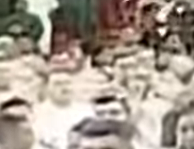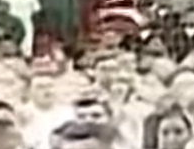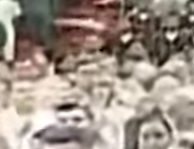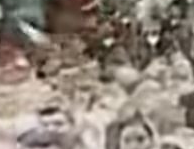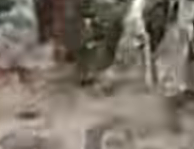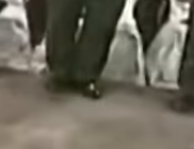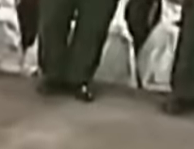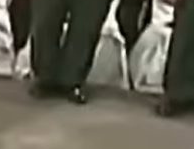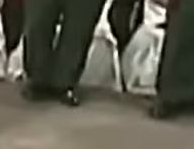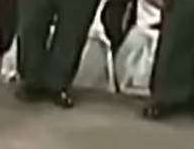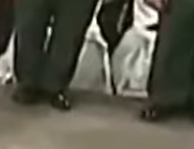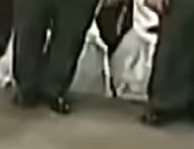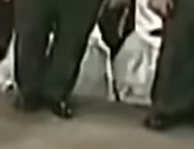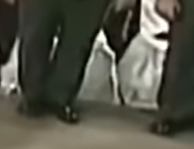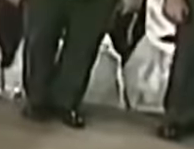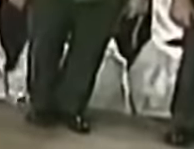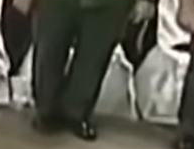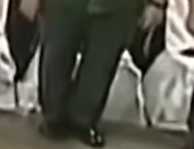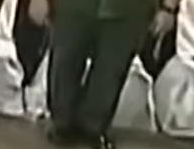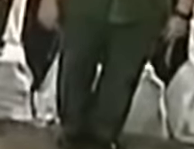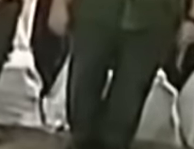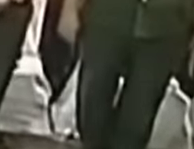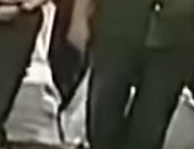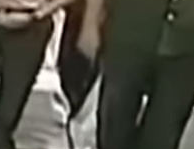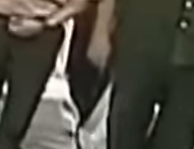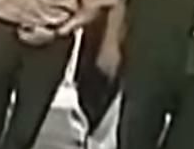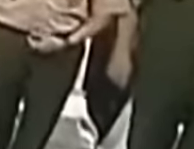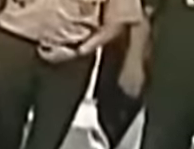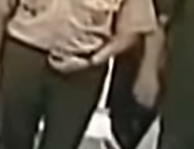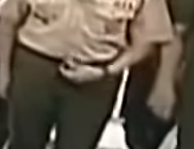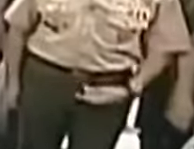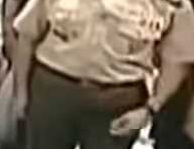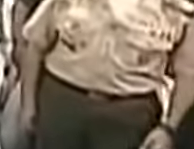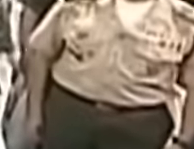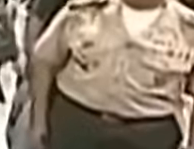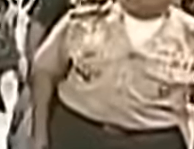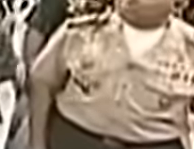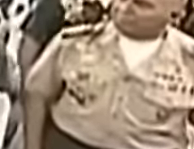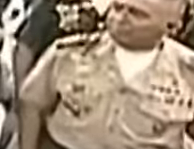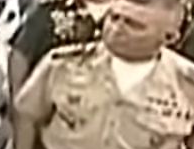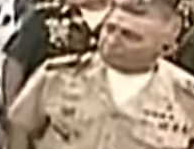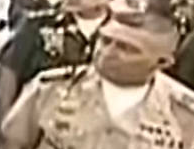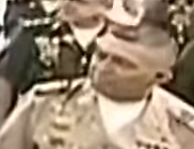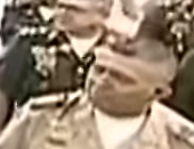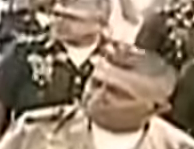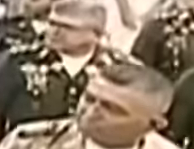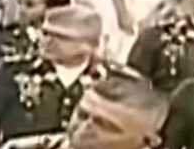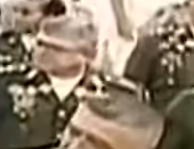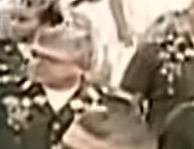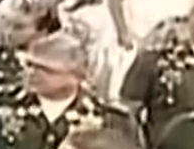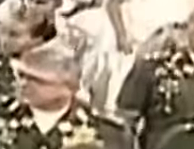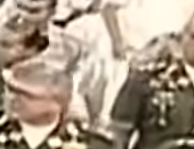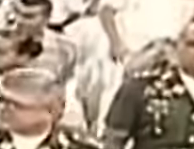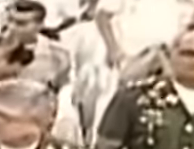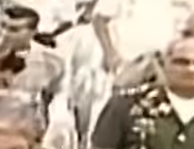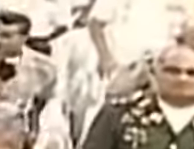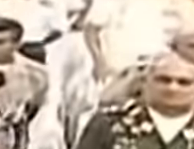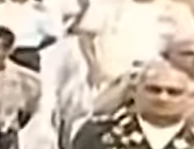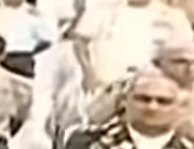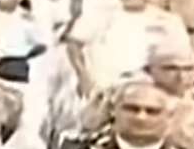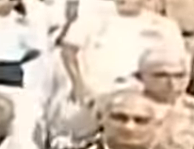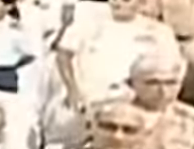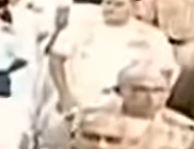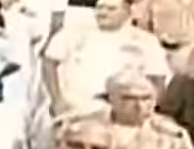el legado socialista que se convirtió en pulmón de mi patria Venezuela ahora brilla más